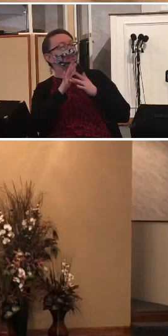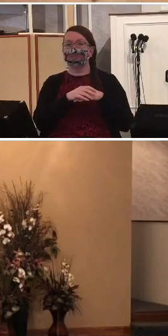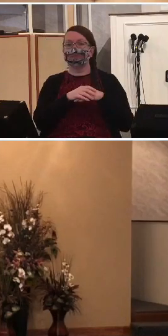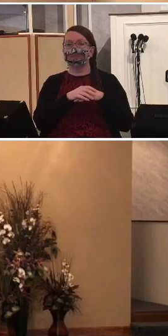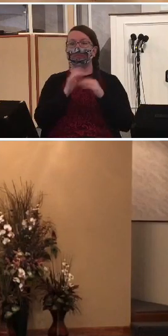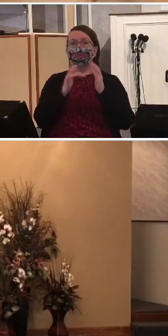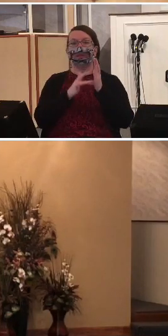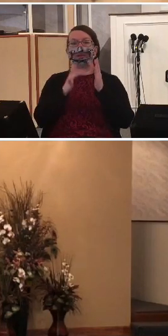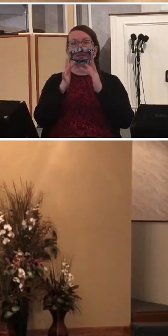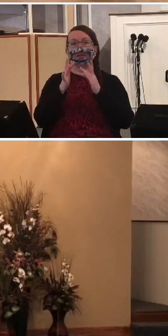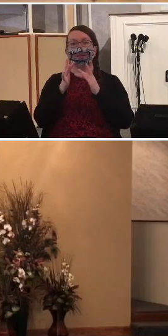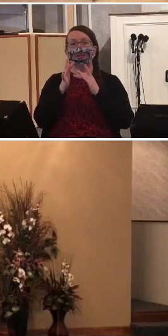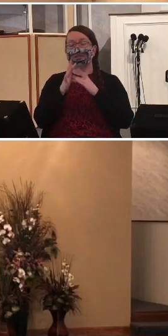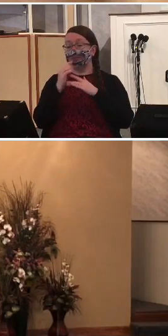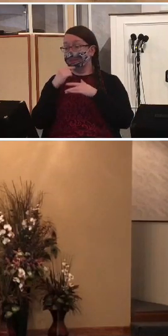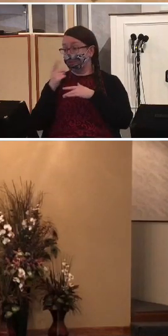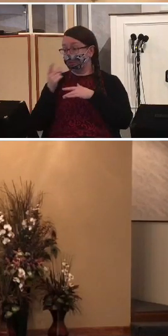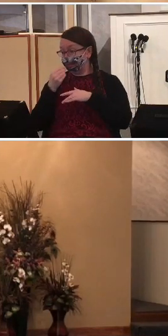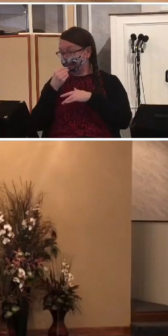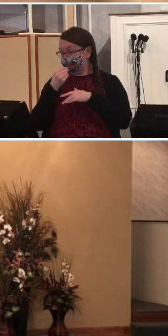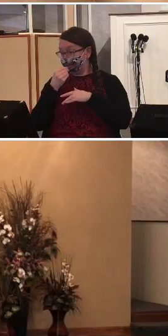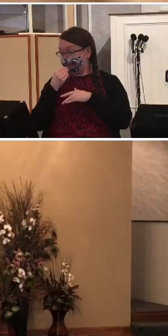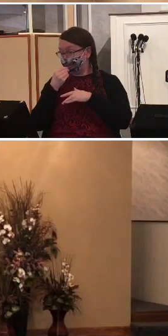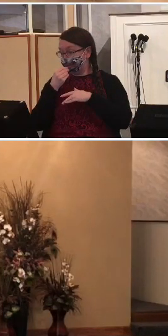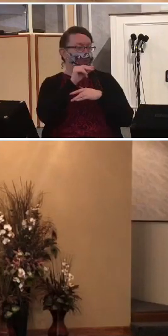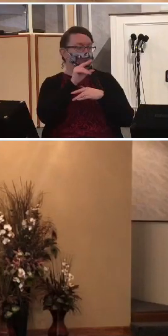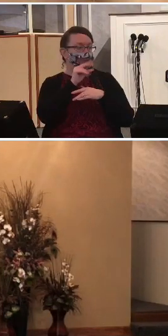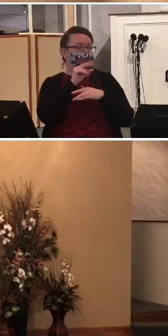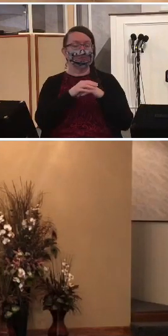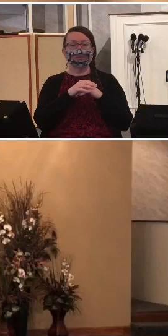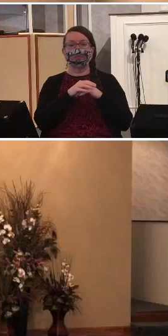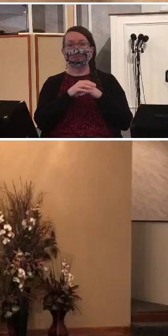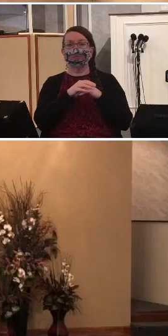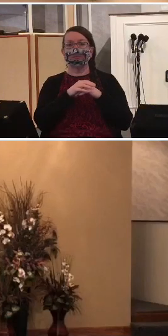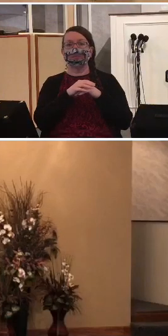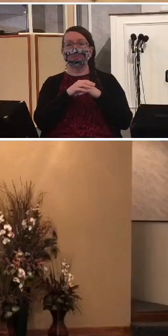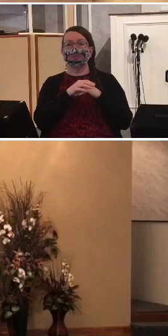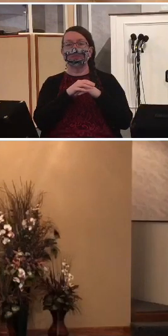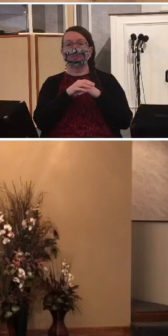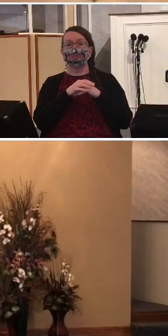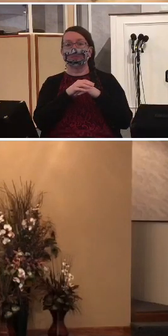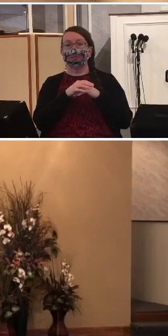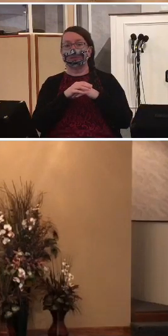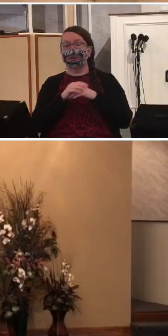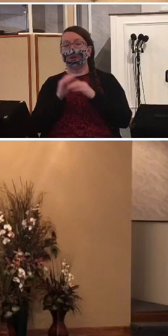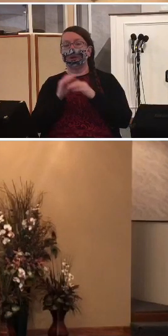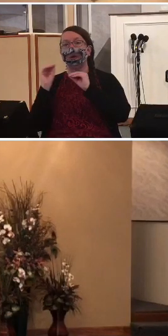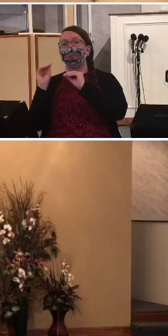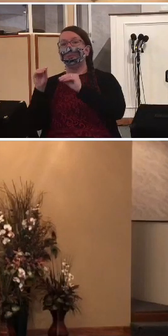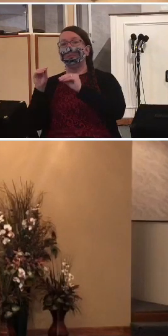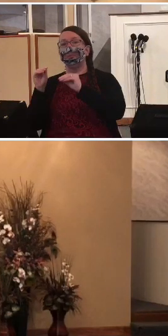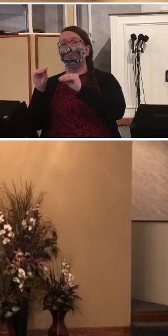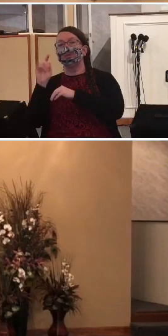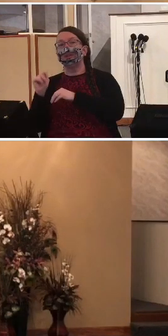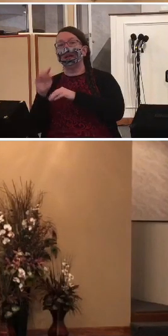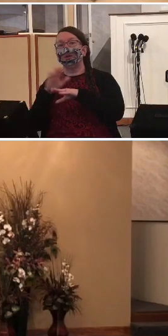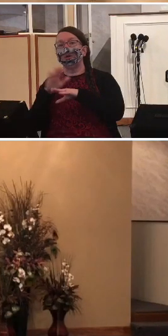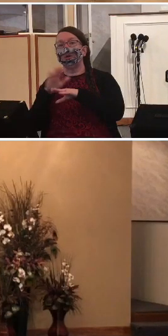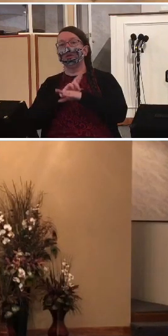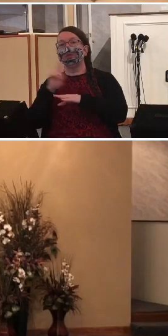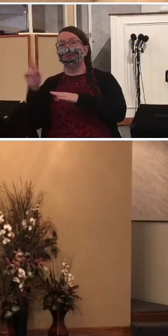algo de comer? Y ellos respondieron: no. Y él les dijo: echen la red a la derecha del